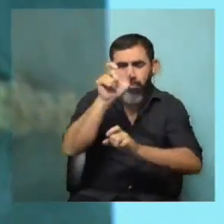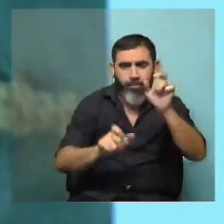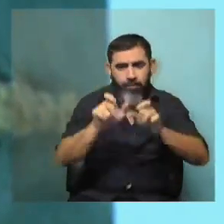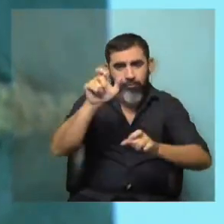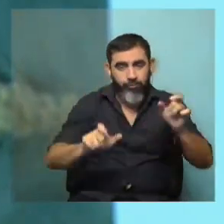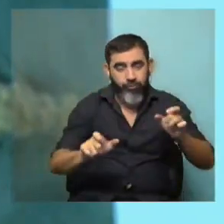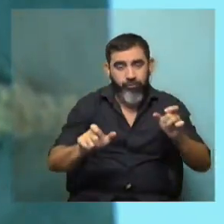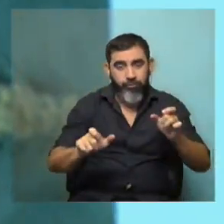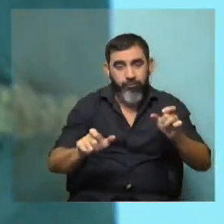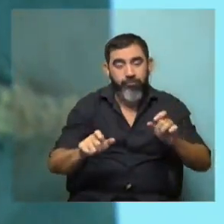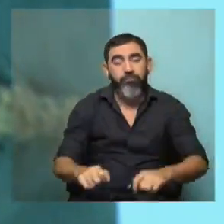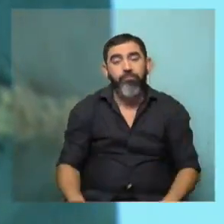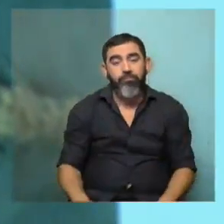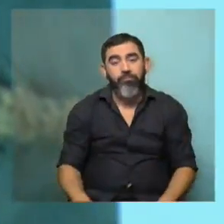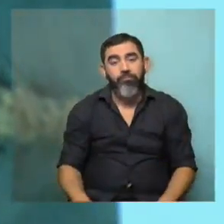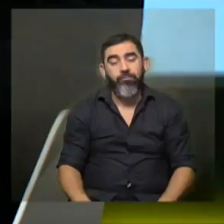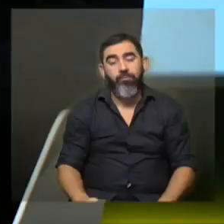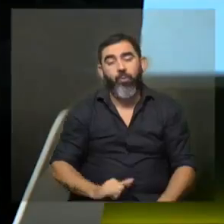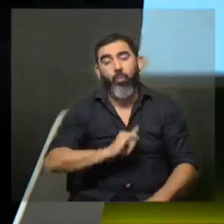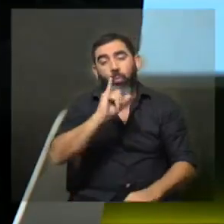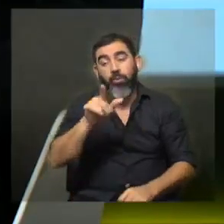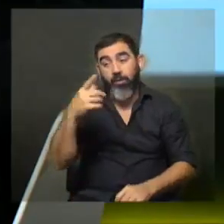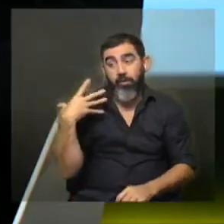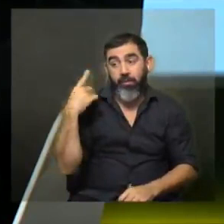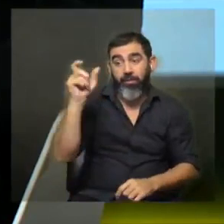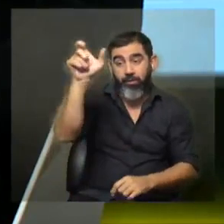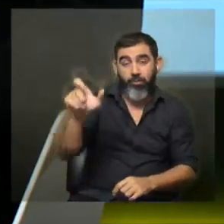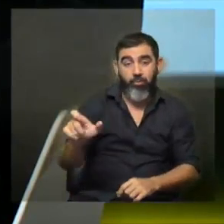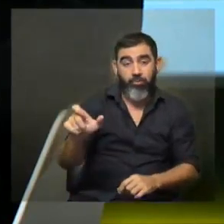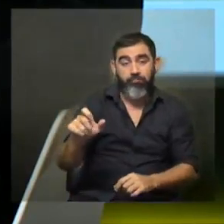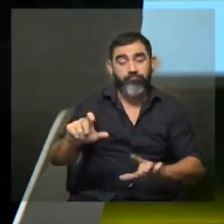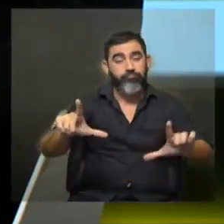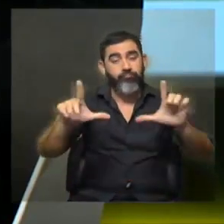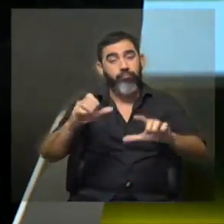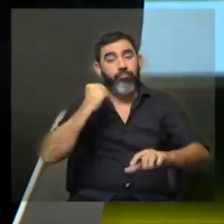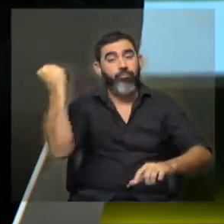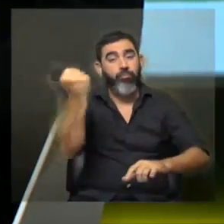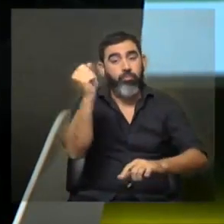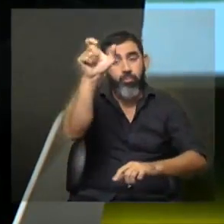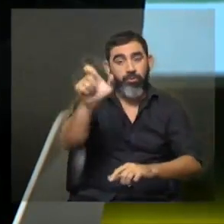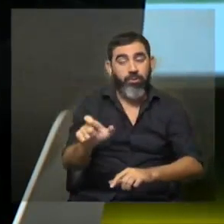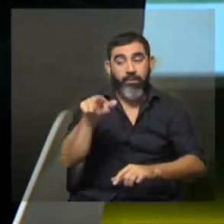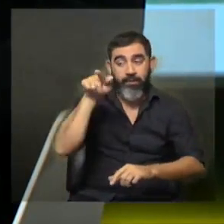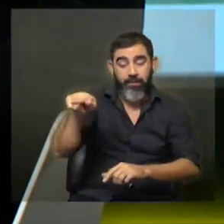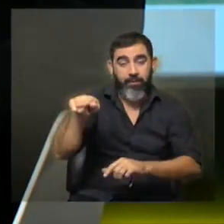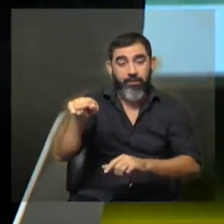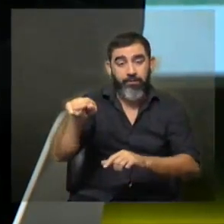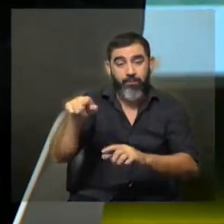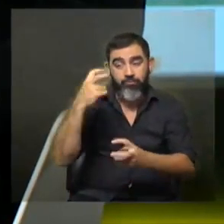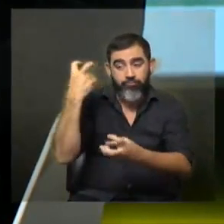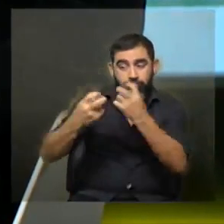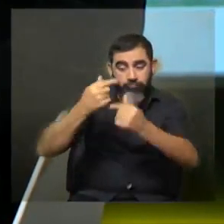bueno, entre anécdotas. Es el director y el protagonista más importante, porque él fue el que juntó